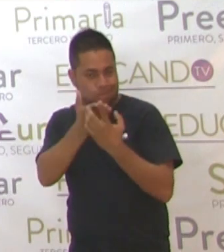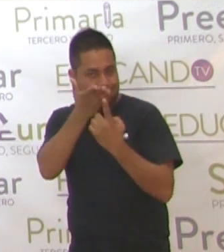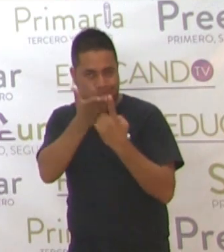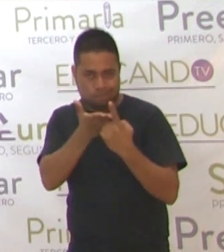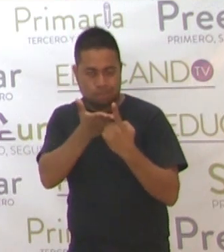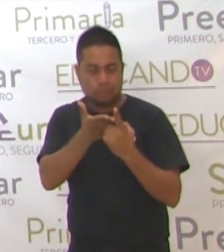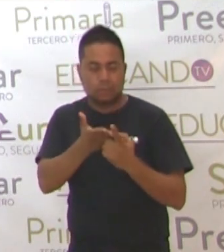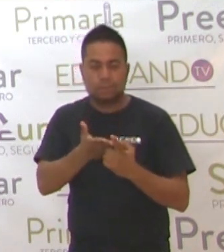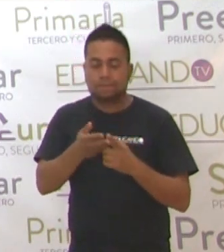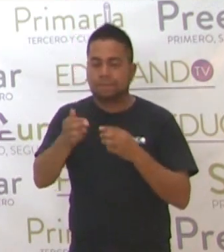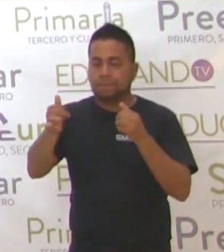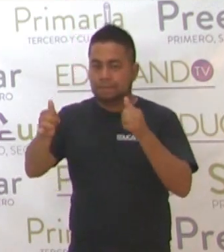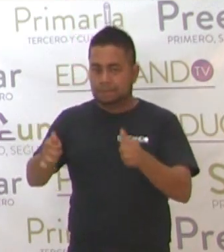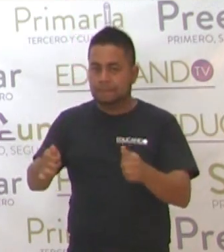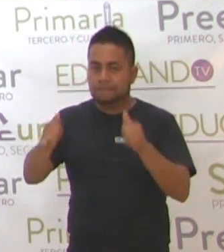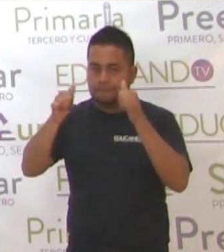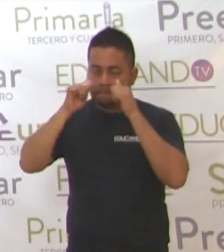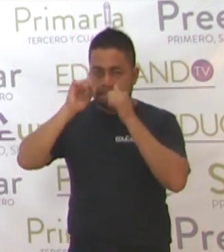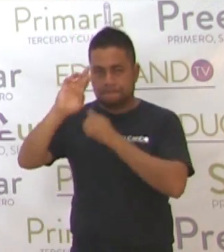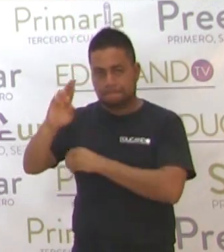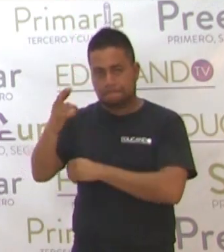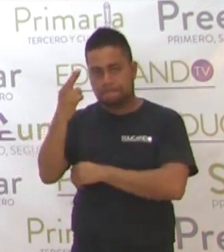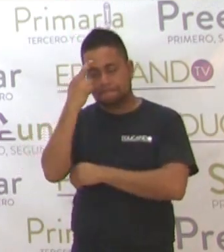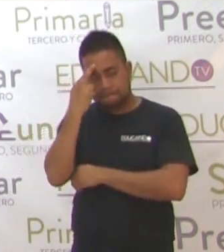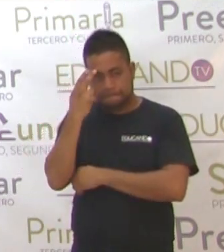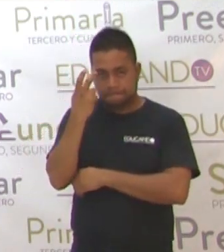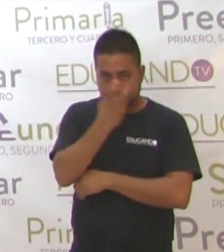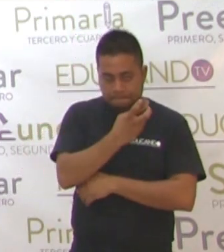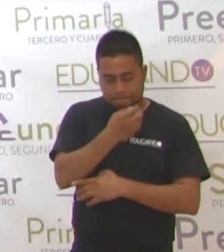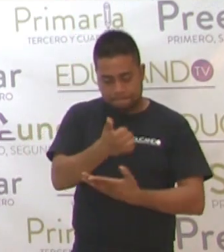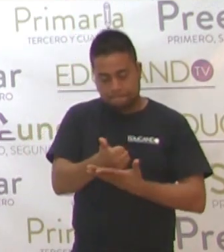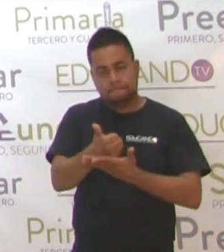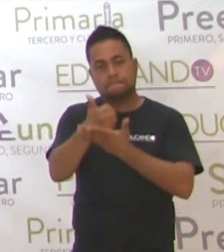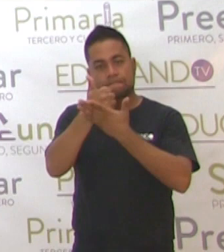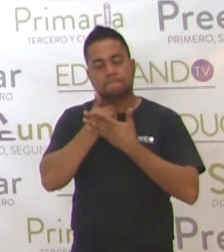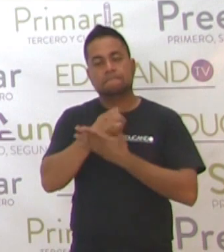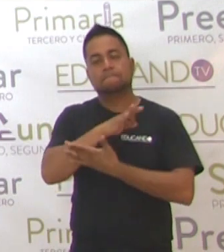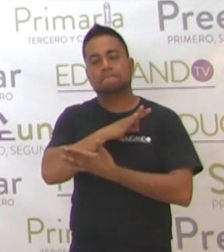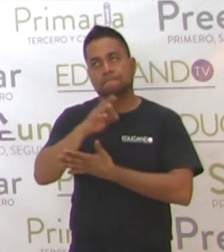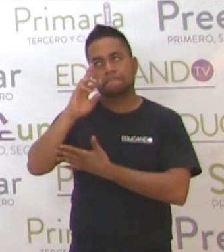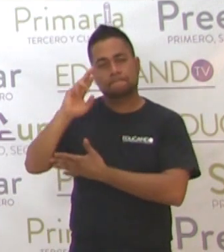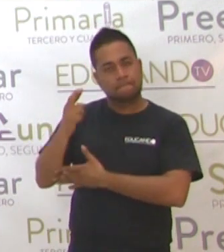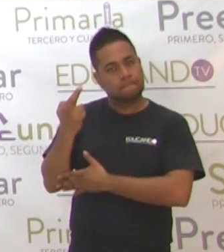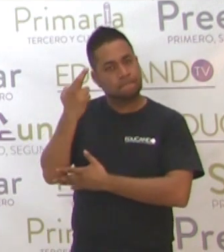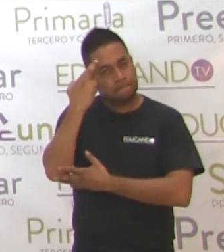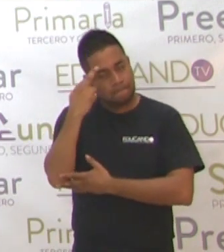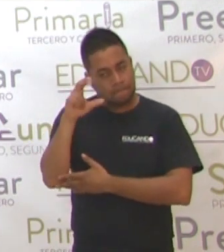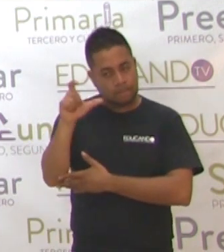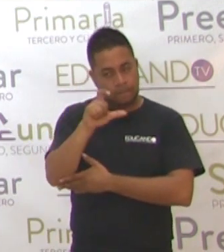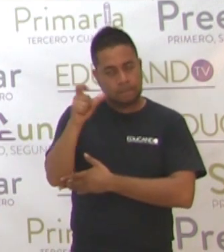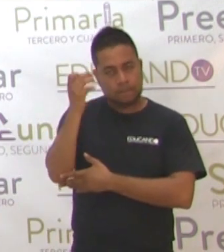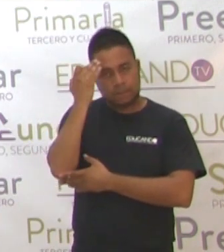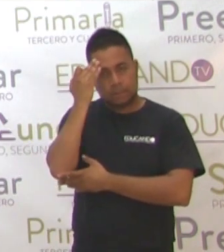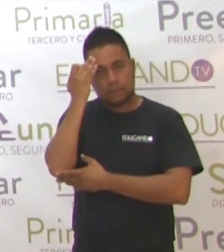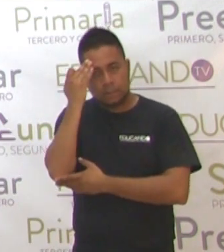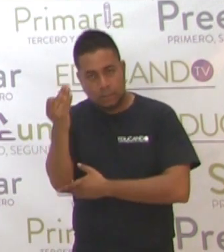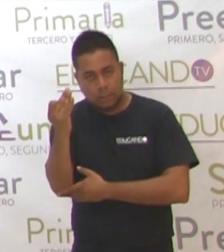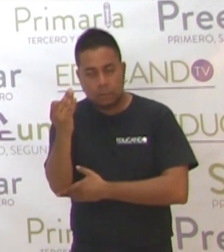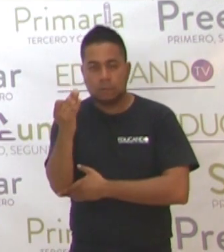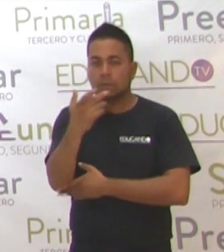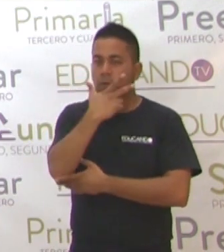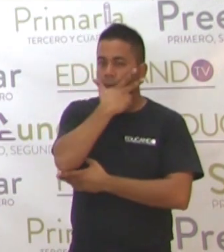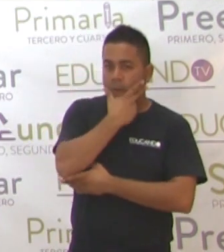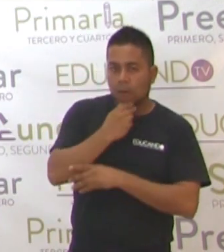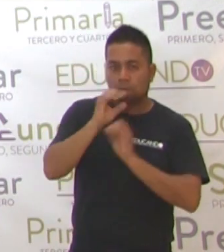atención recuerda que esto te va a permitir recordar el tiempo el género